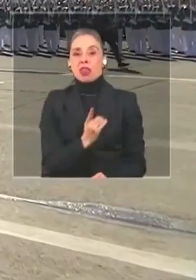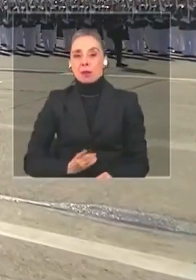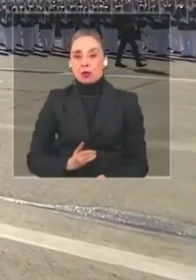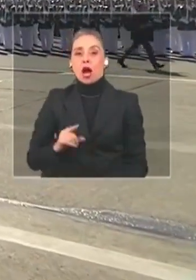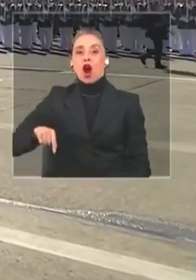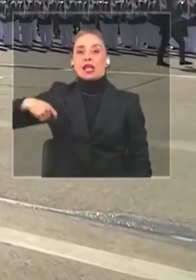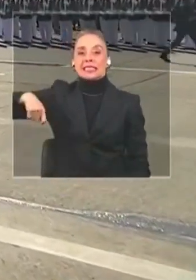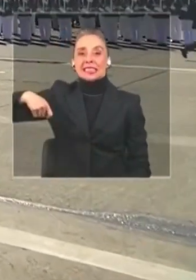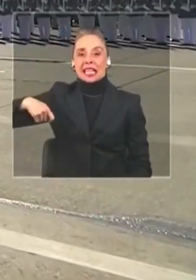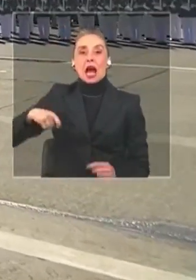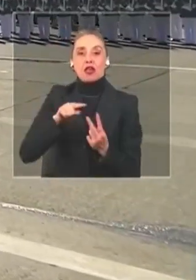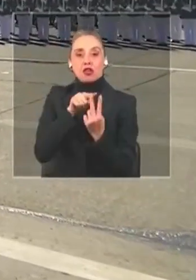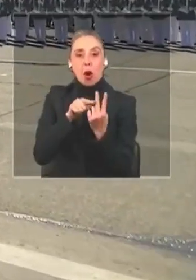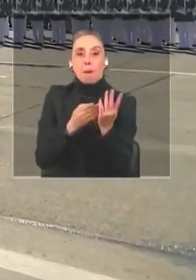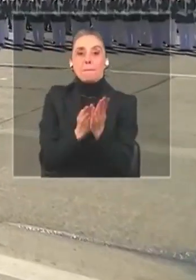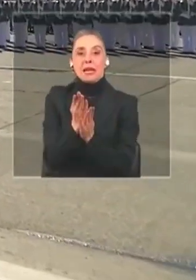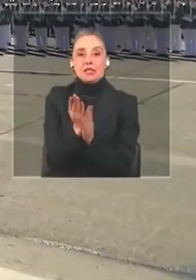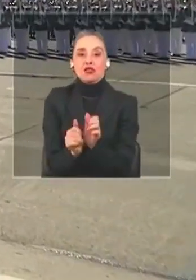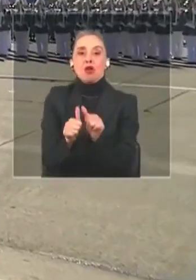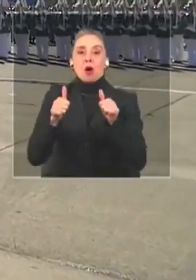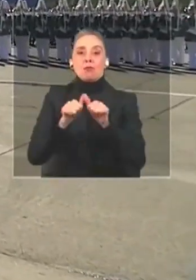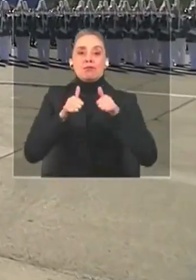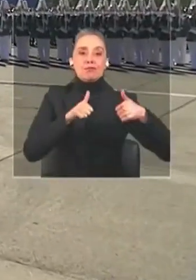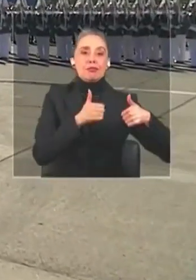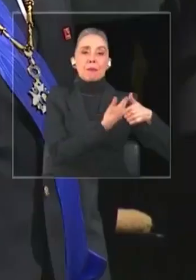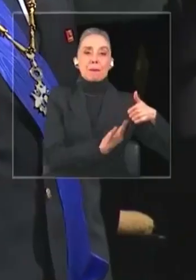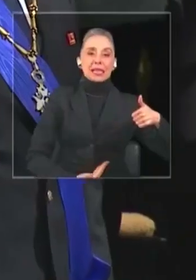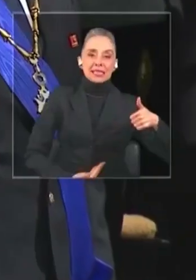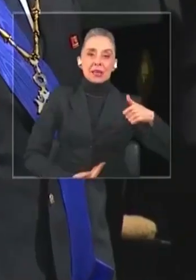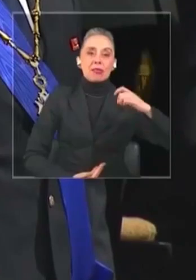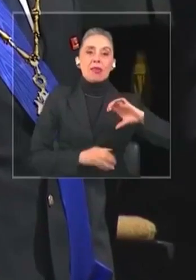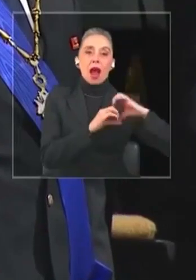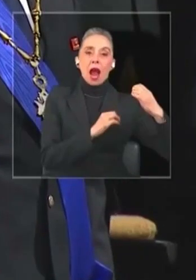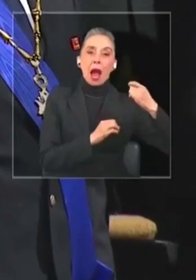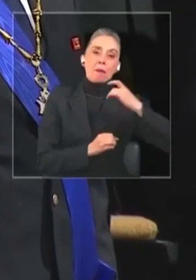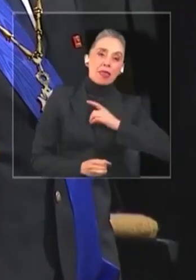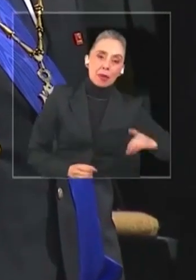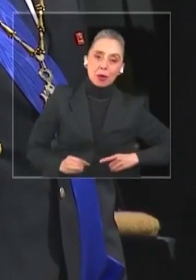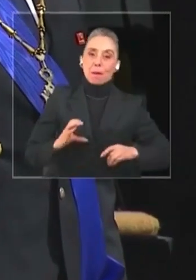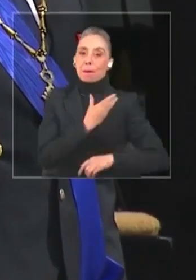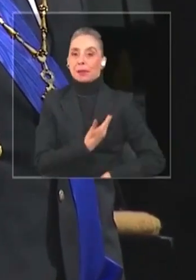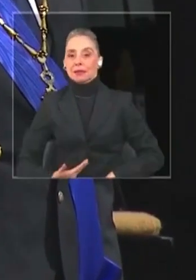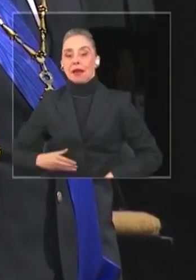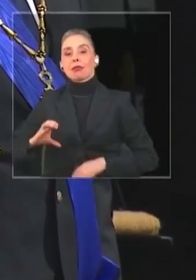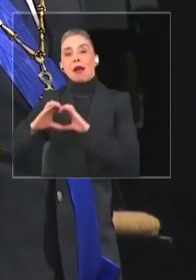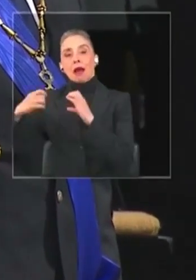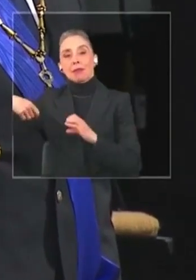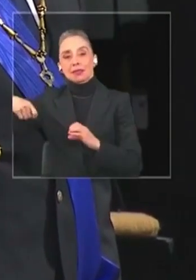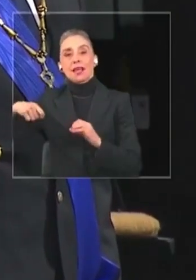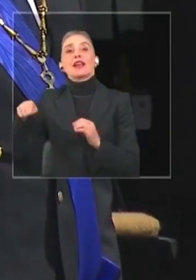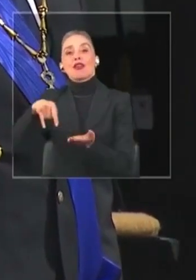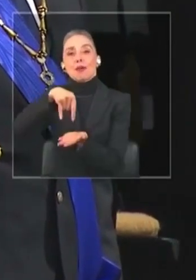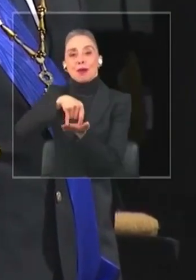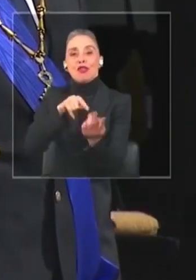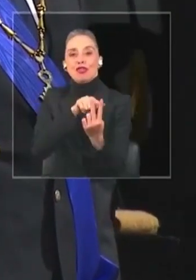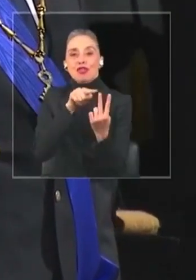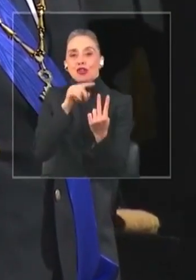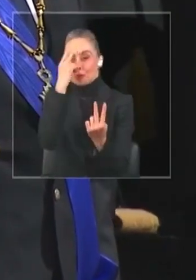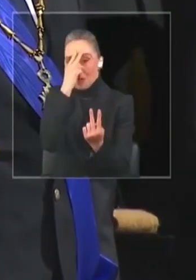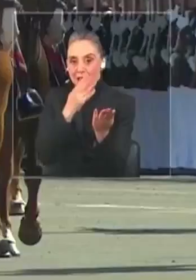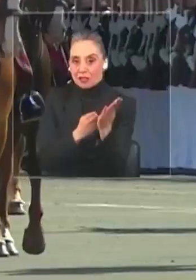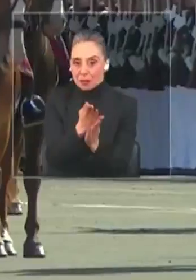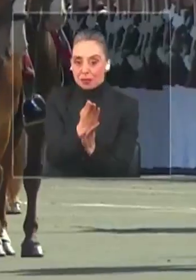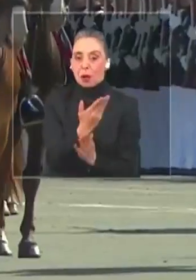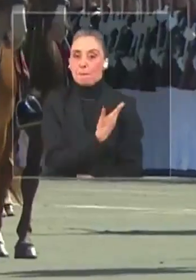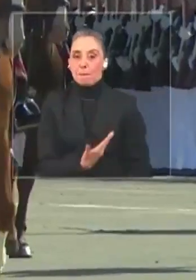ambos dirigiendo el Congreso Nacional. Son parte de las autoridades que están presentes hasta ahora. También vemos ahí al presidente de la Corte